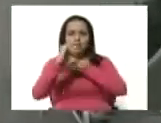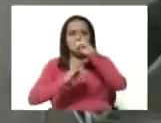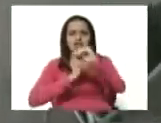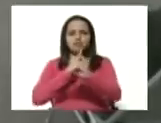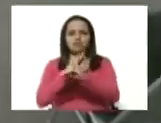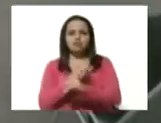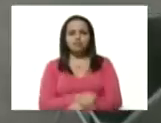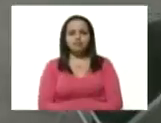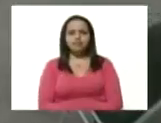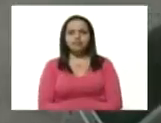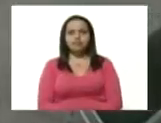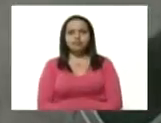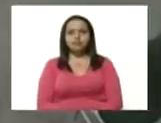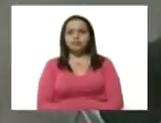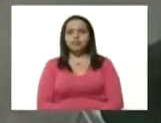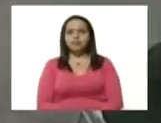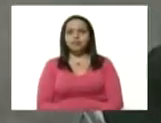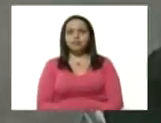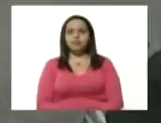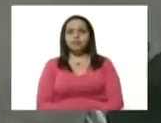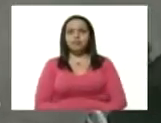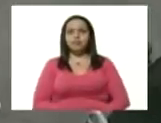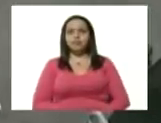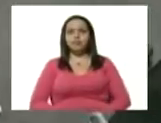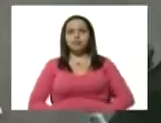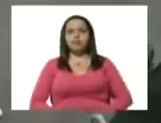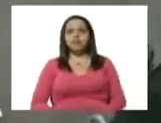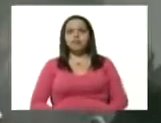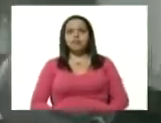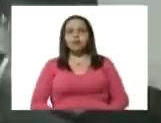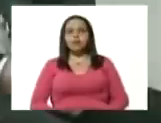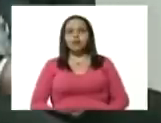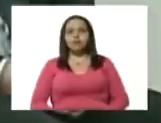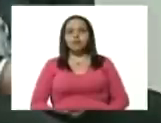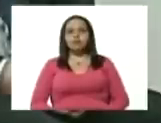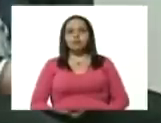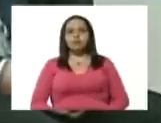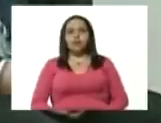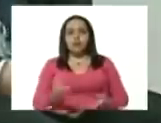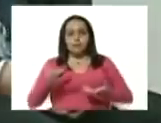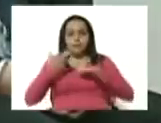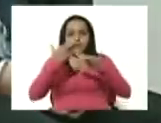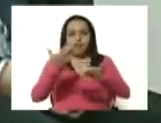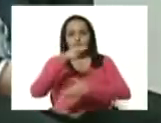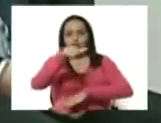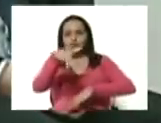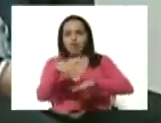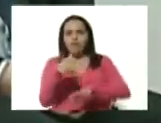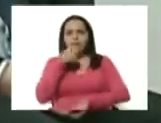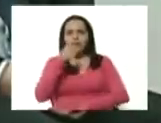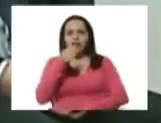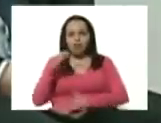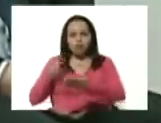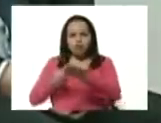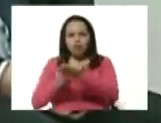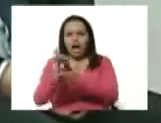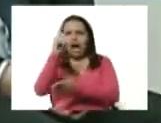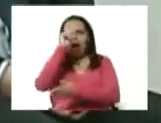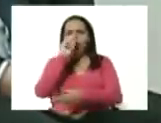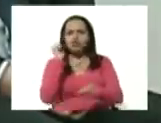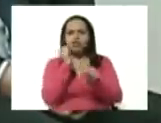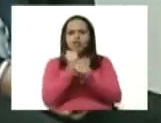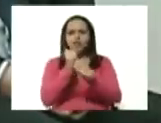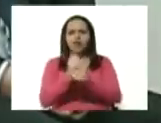internacionales. Es el reconocimiento de la Fundación Premio Nacional de Periodismo.